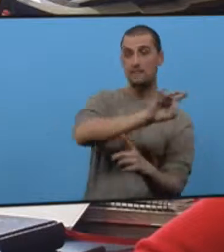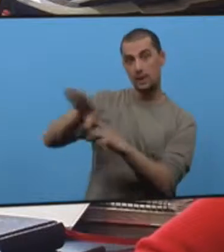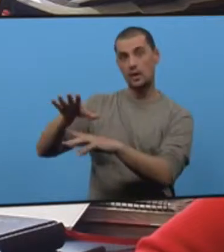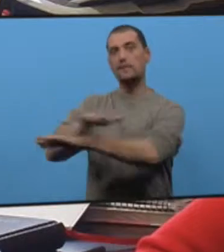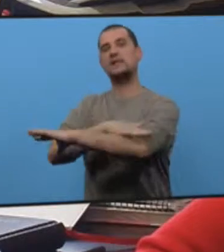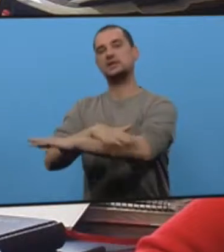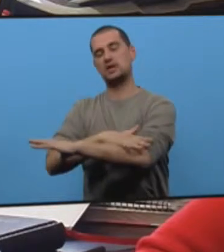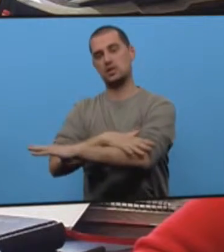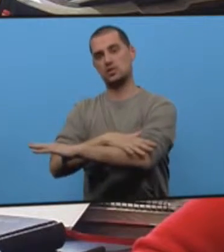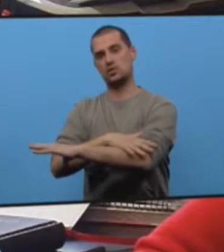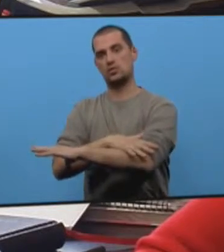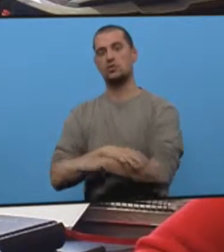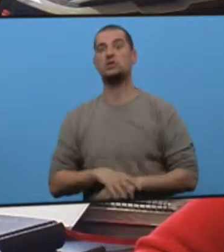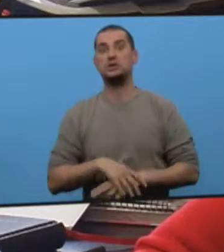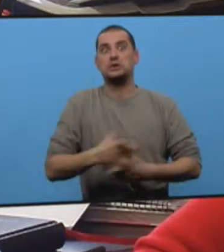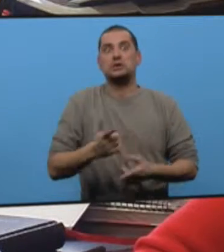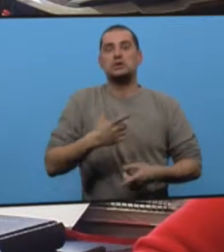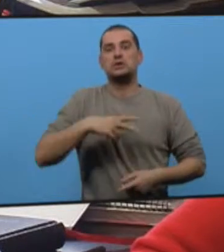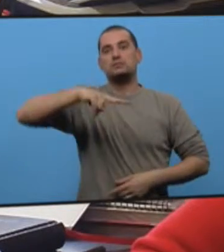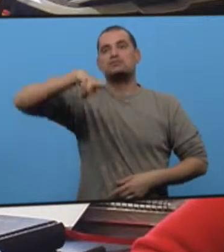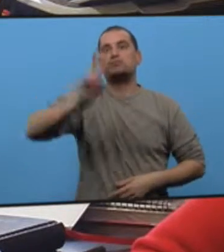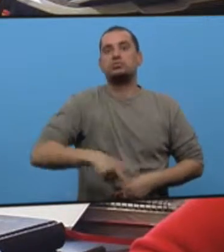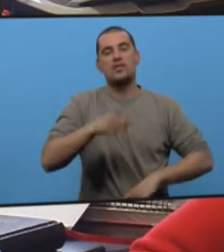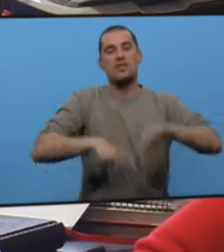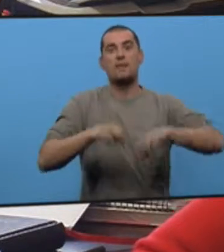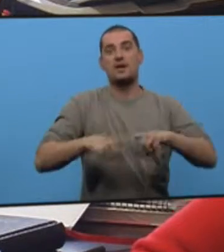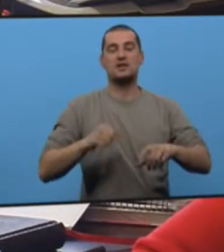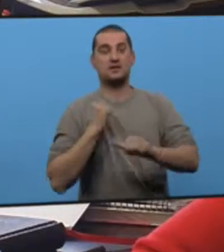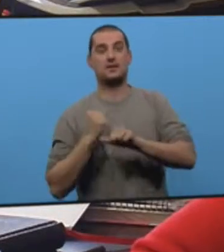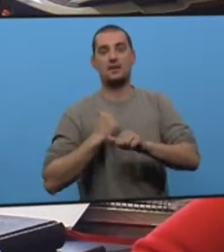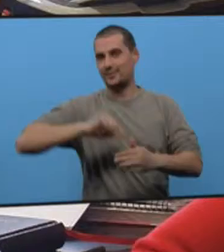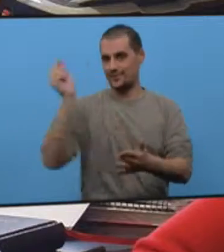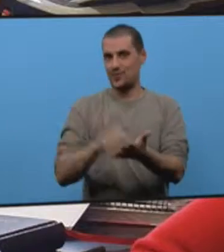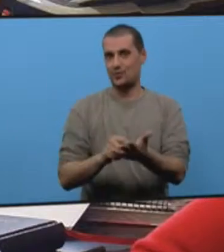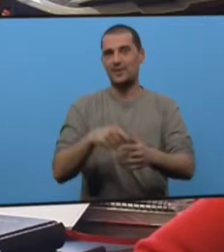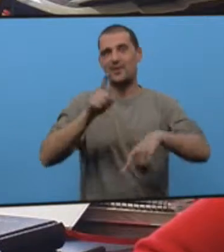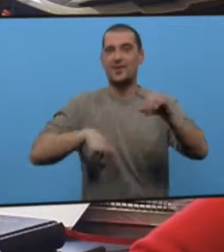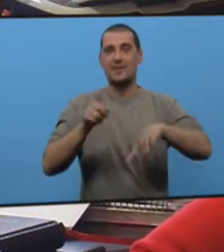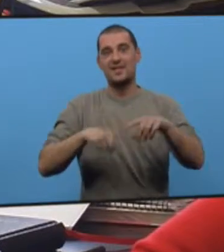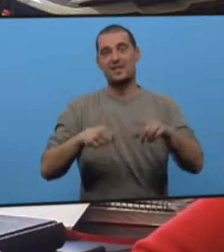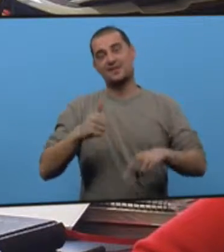Ministerio. Pois eso depende, por exemplo, pois, a Semana Santa foi moi rápido, eso depende